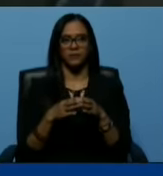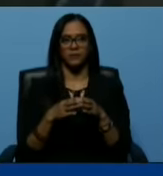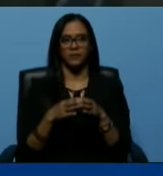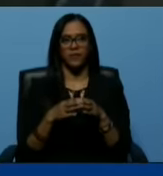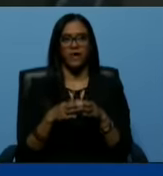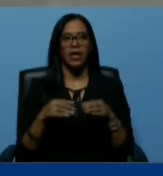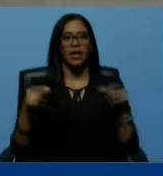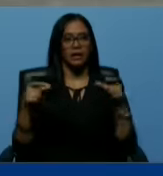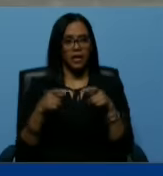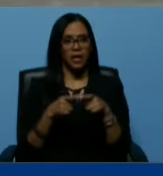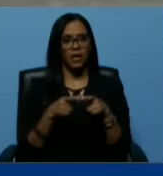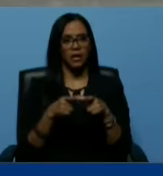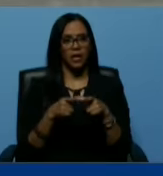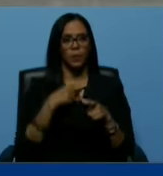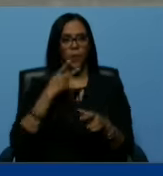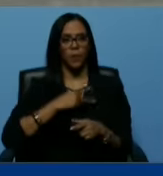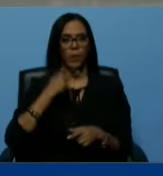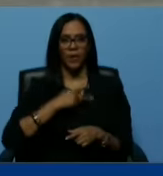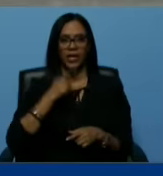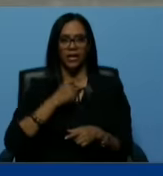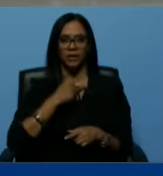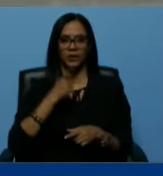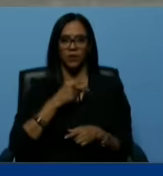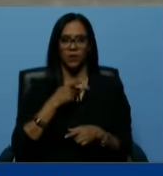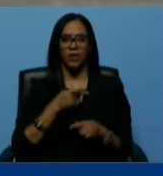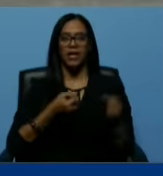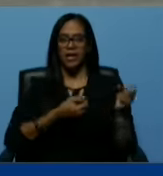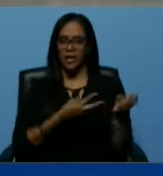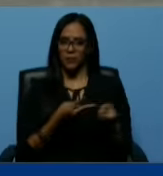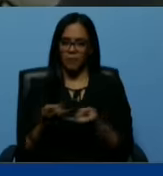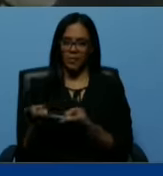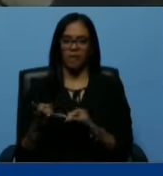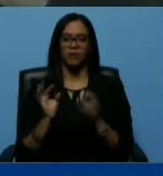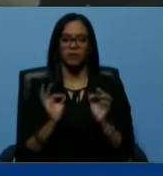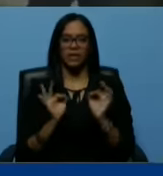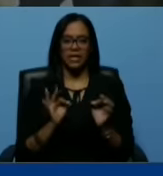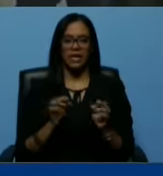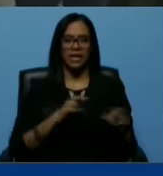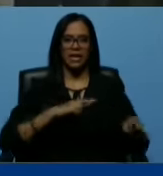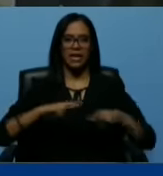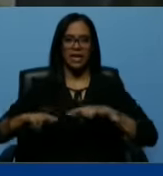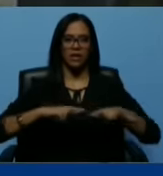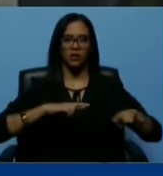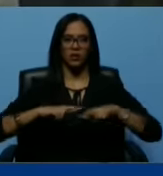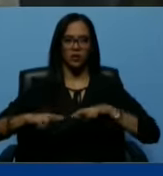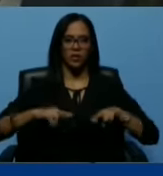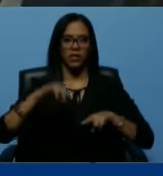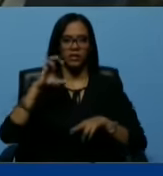del equipo político, invitado especial, rector del CNE,